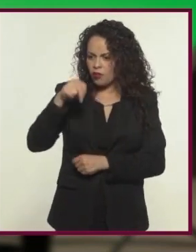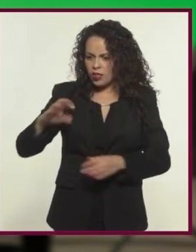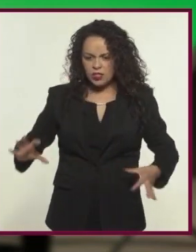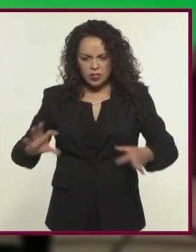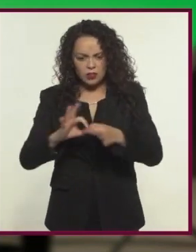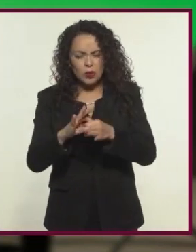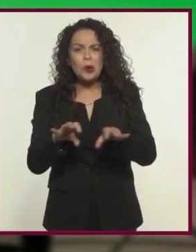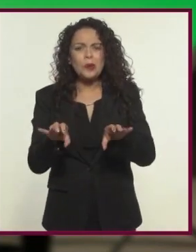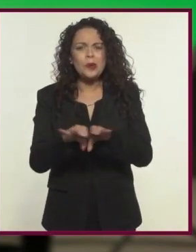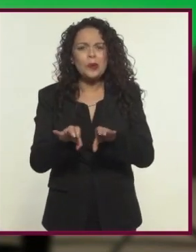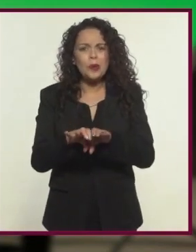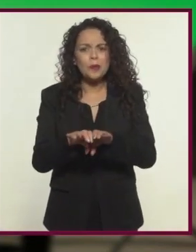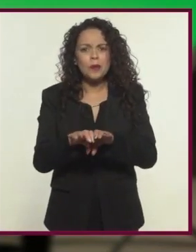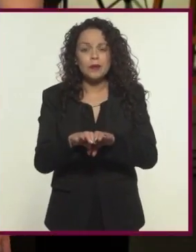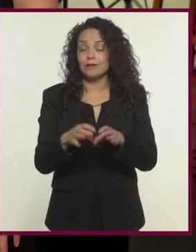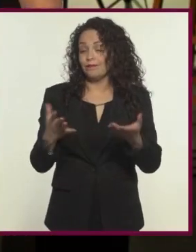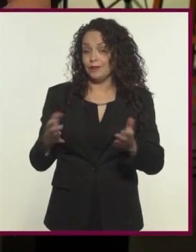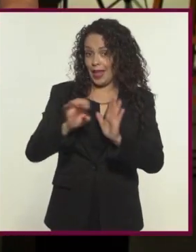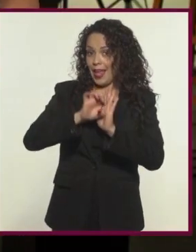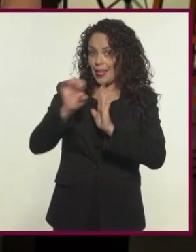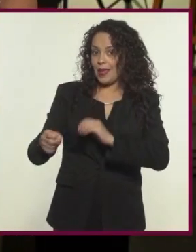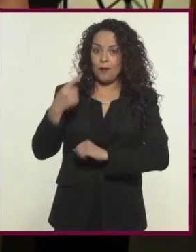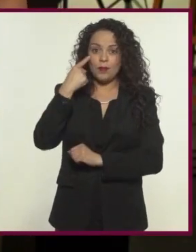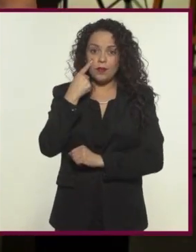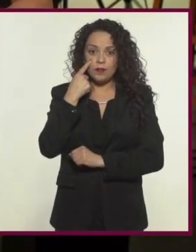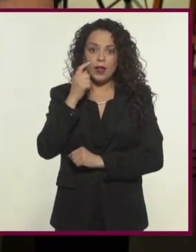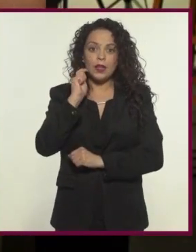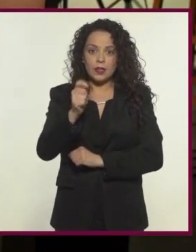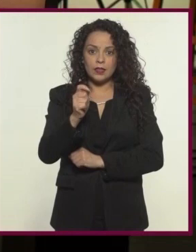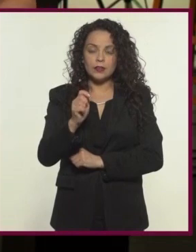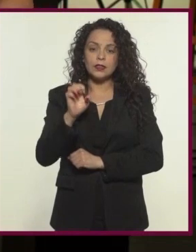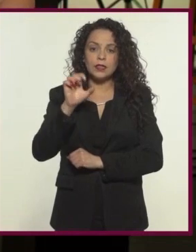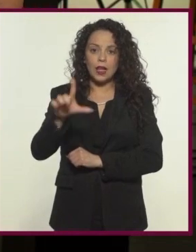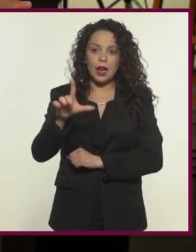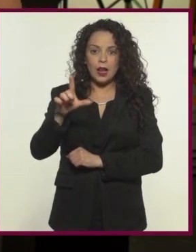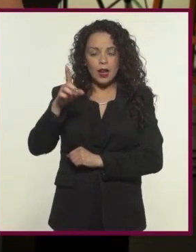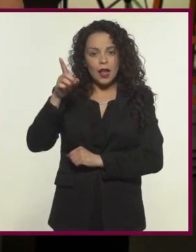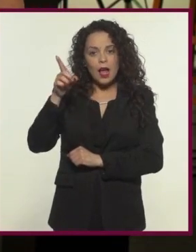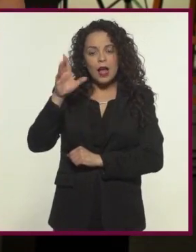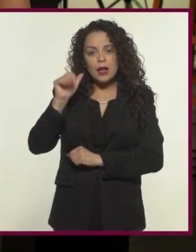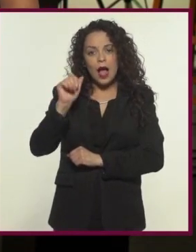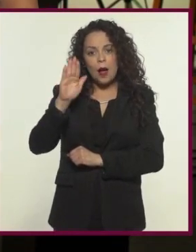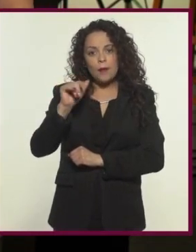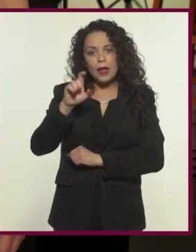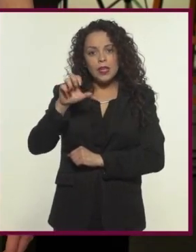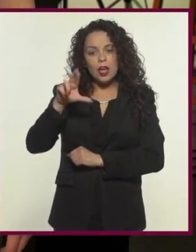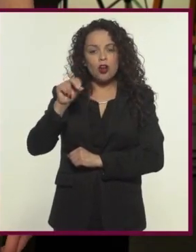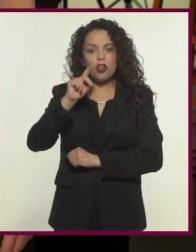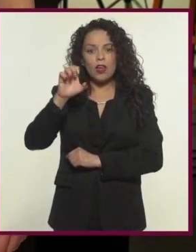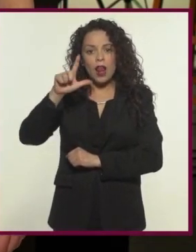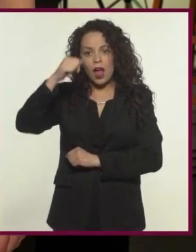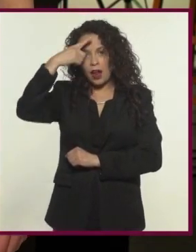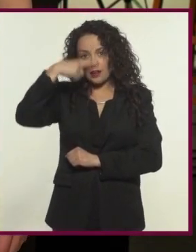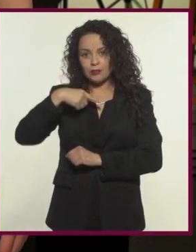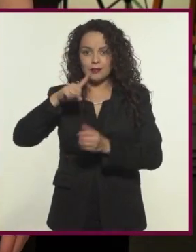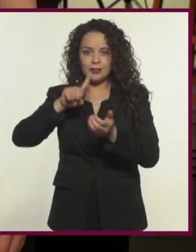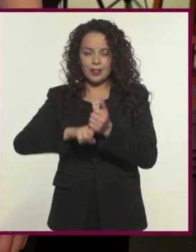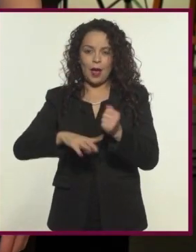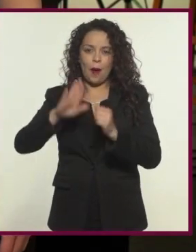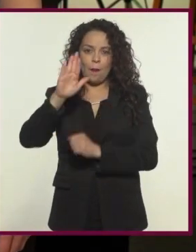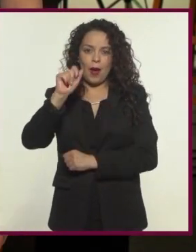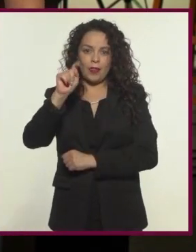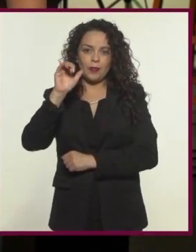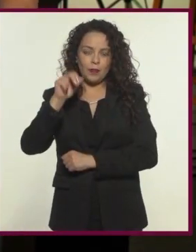con el final de la película? Pongamos de ejemplo El Caballero de la Noche. Después de la secuencia de presentación